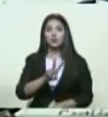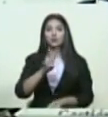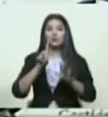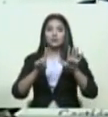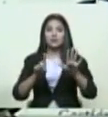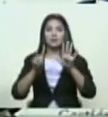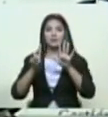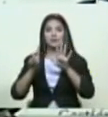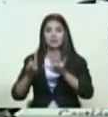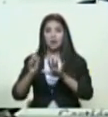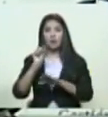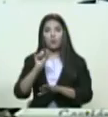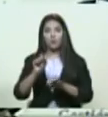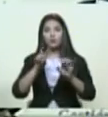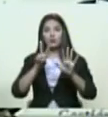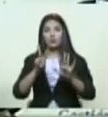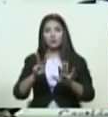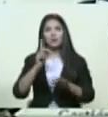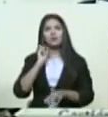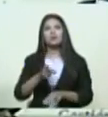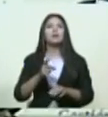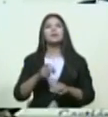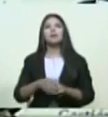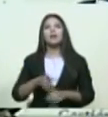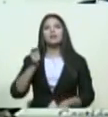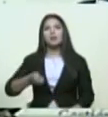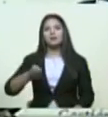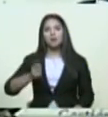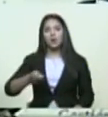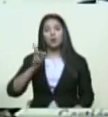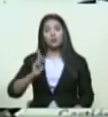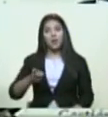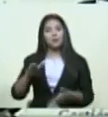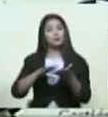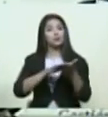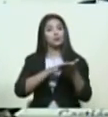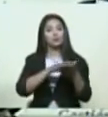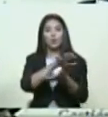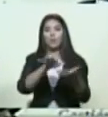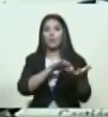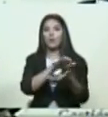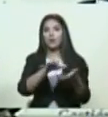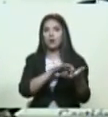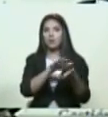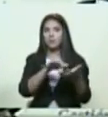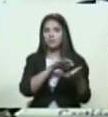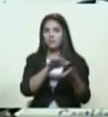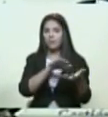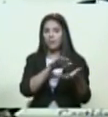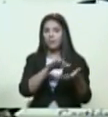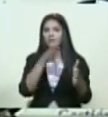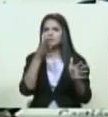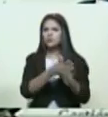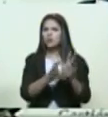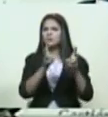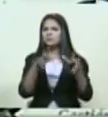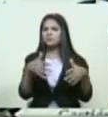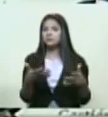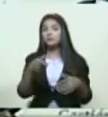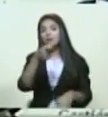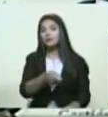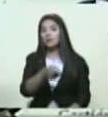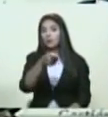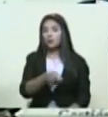266.7, establece que corresponde al TCJ dirimir los conflictos de competencia entre tribunales,